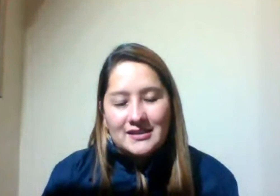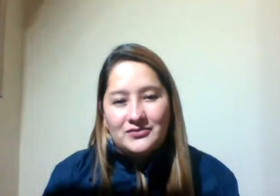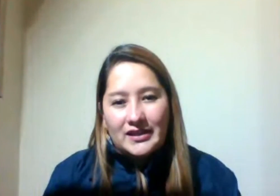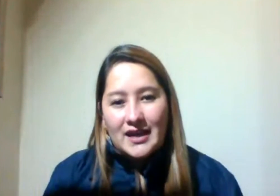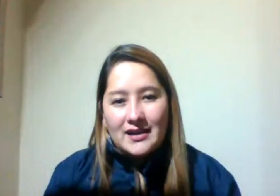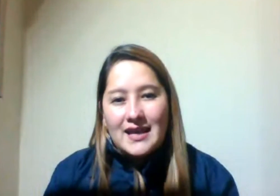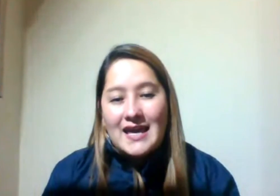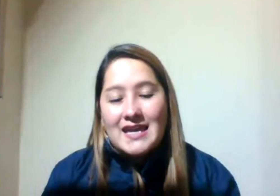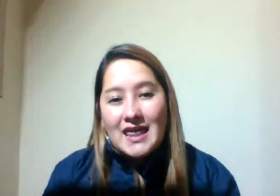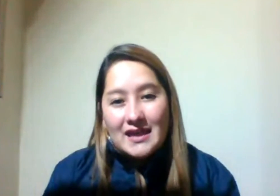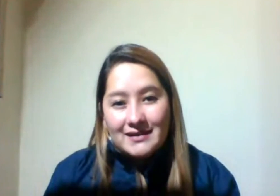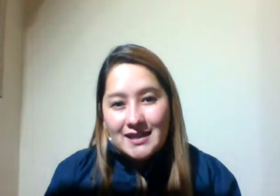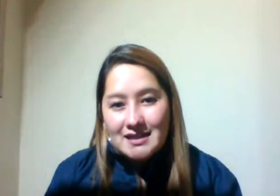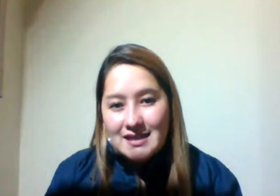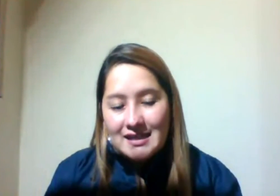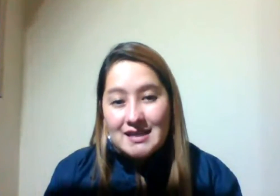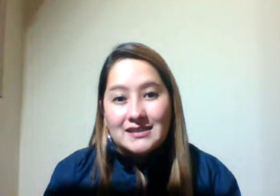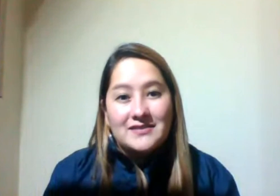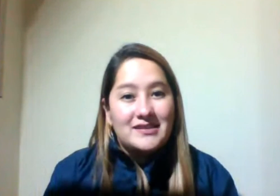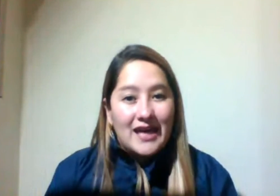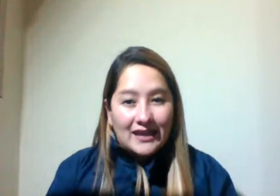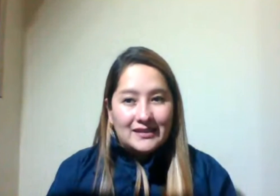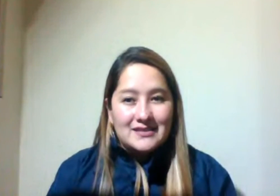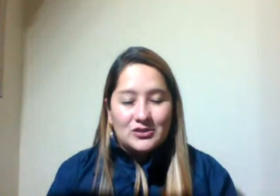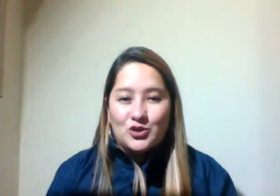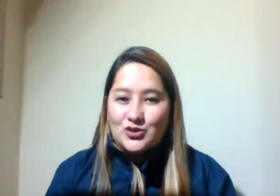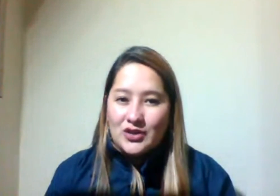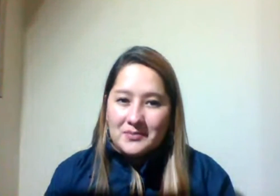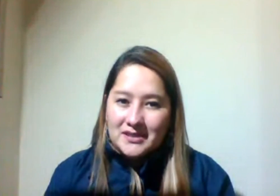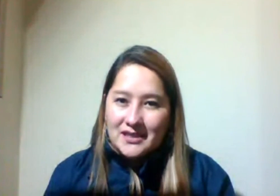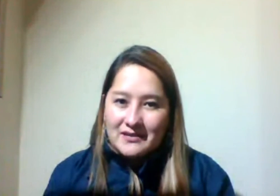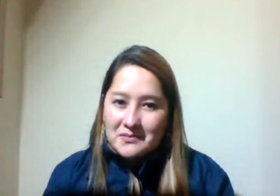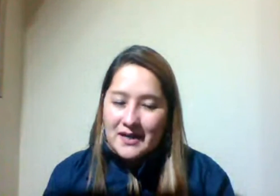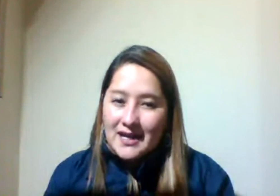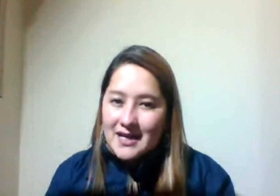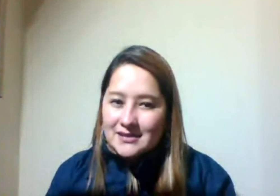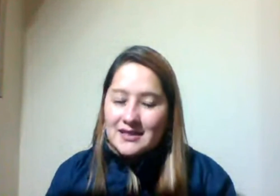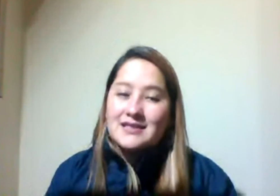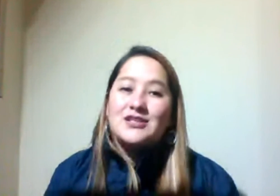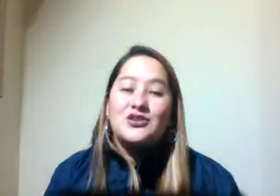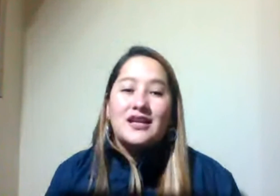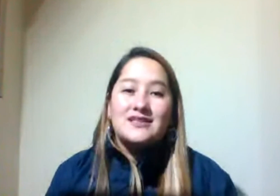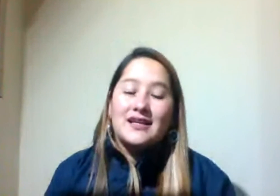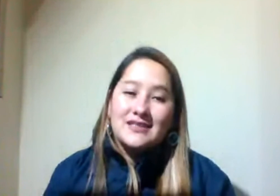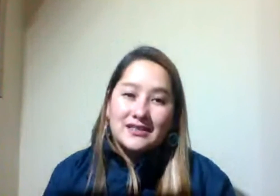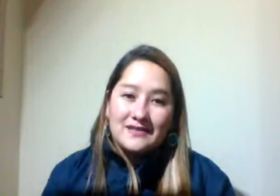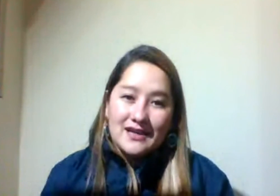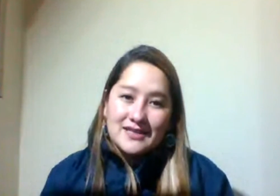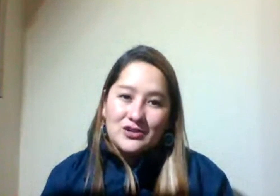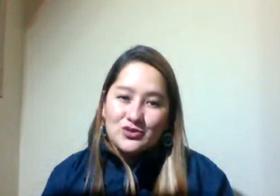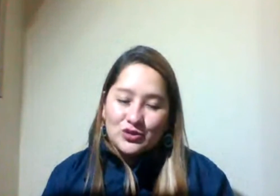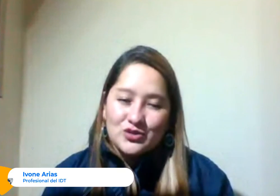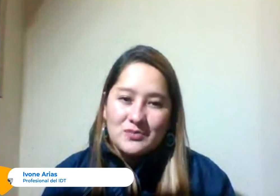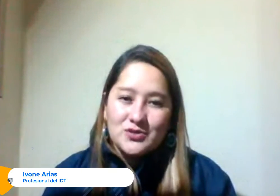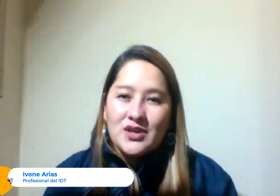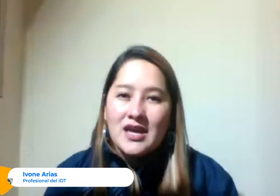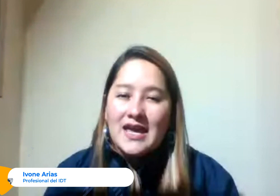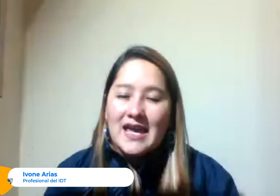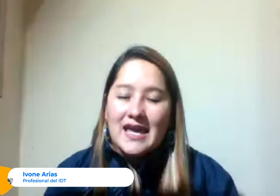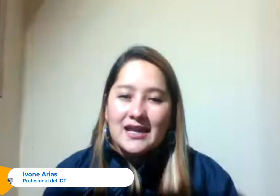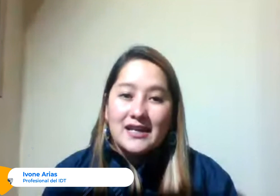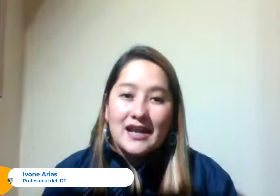poderse certificar, que deben realizar las actividades, no solamente deben ver la cátedra, sino realizar las actividades que nosotros